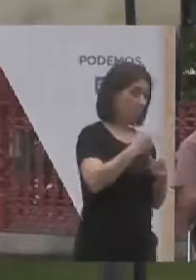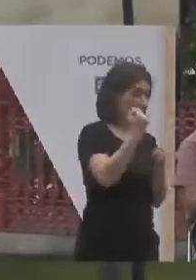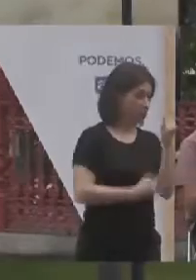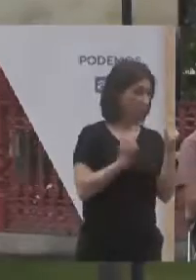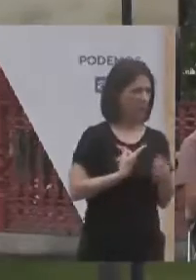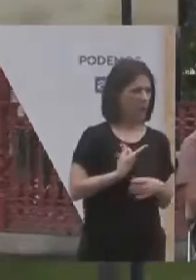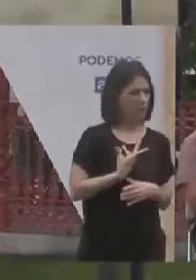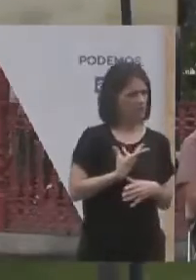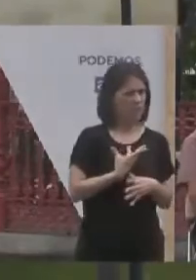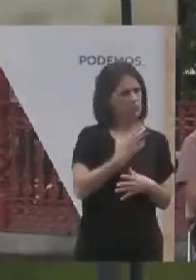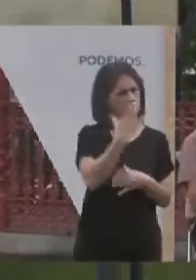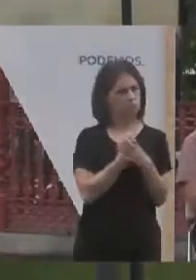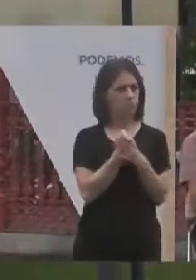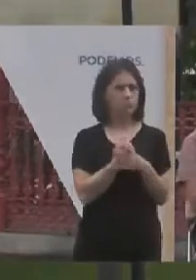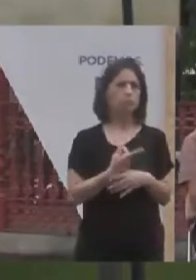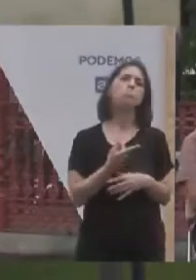represor.